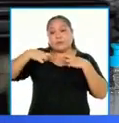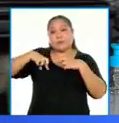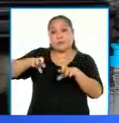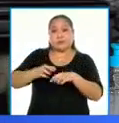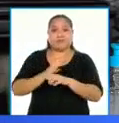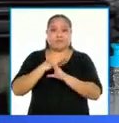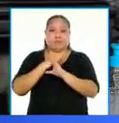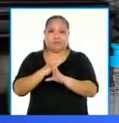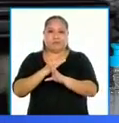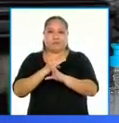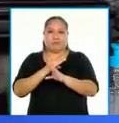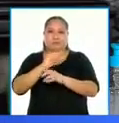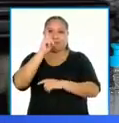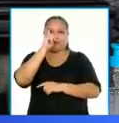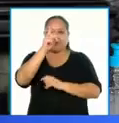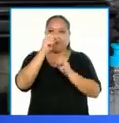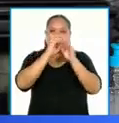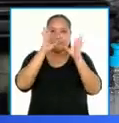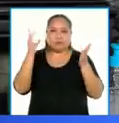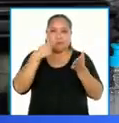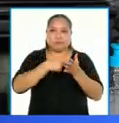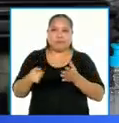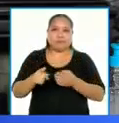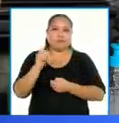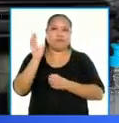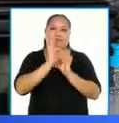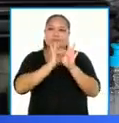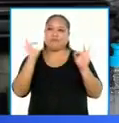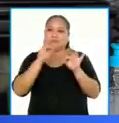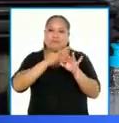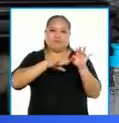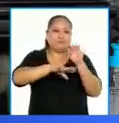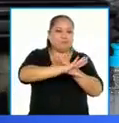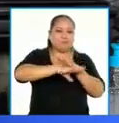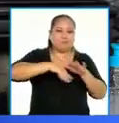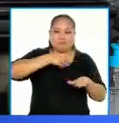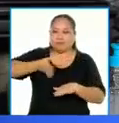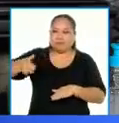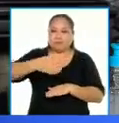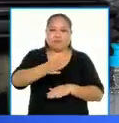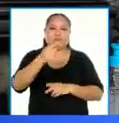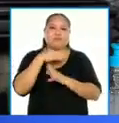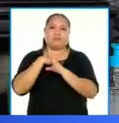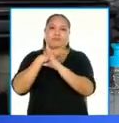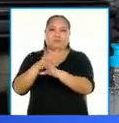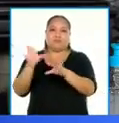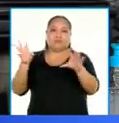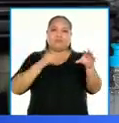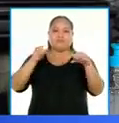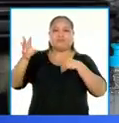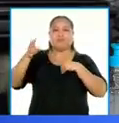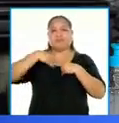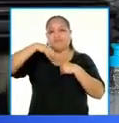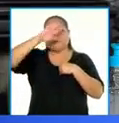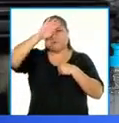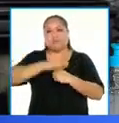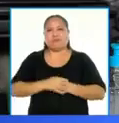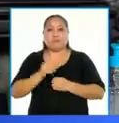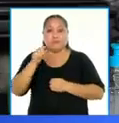permitir evitar que un día a la semana no circulemos y de esta manera evitemos los contagios, con